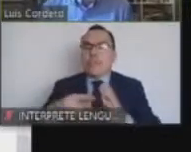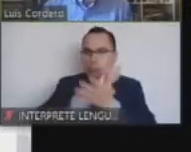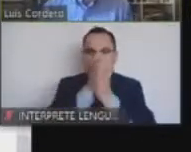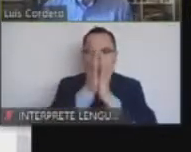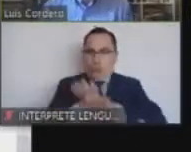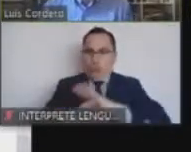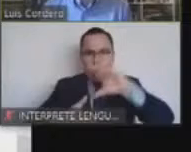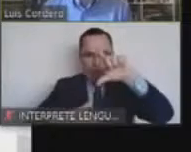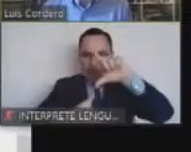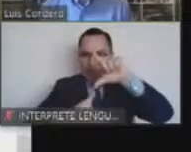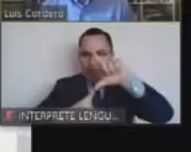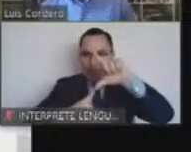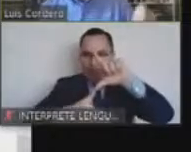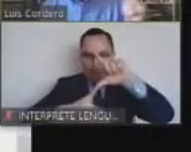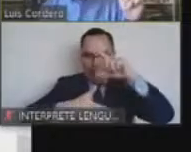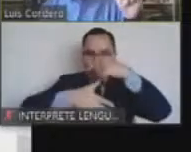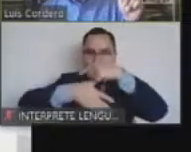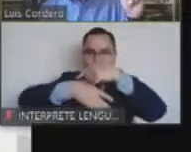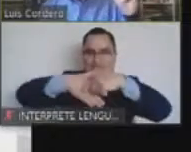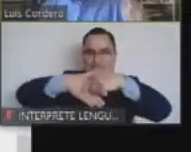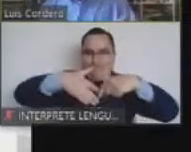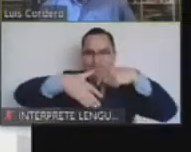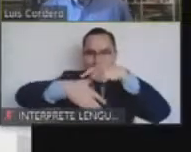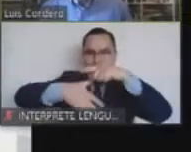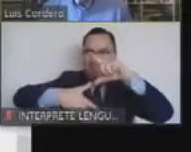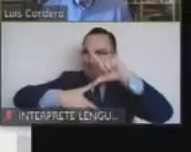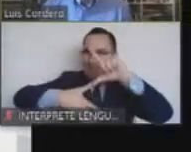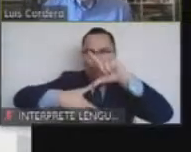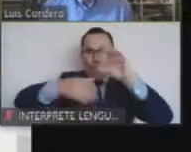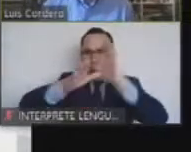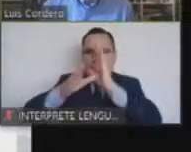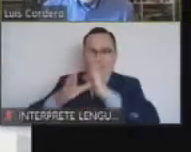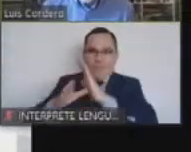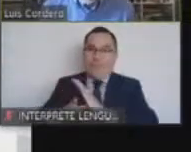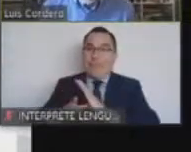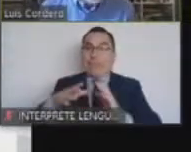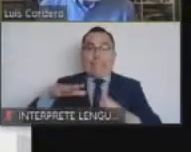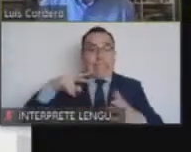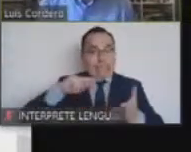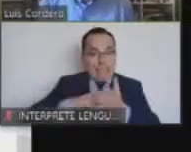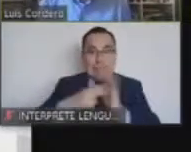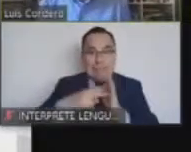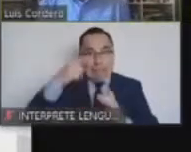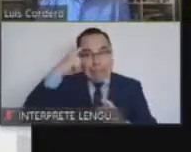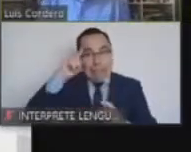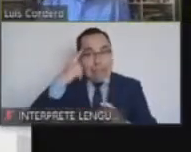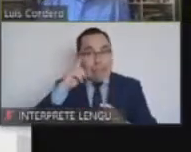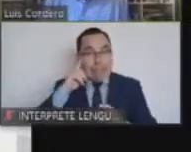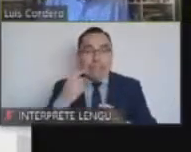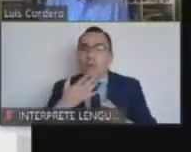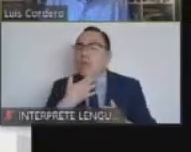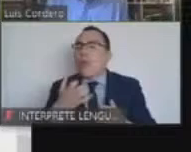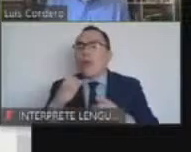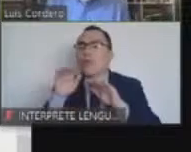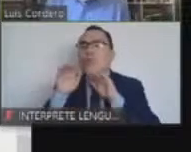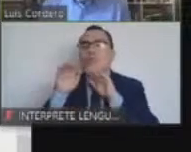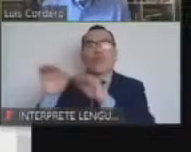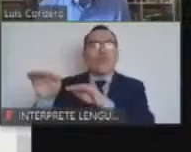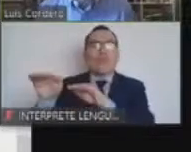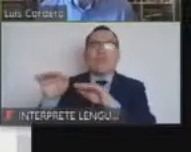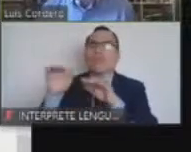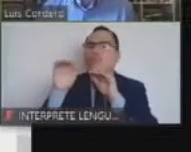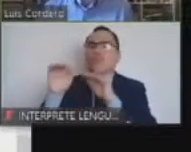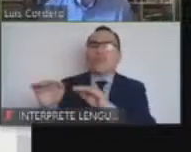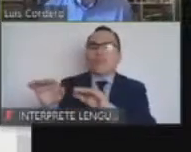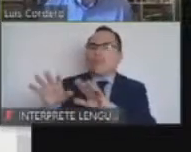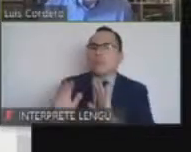¿Y por qué importa? Y hago referencia al tema de confianza. Bueno, porque como existe